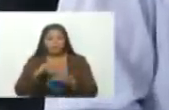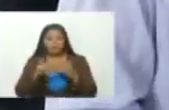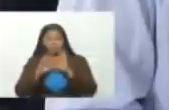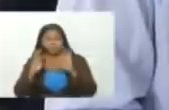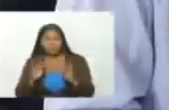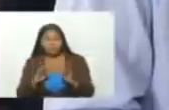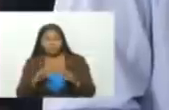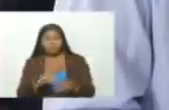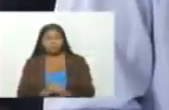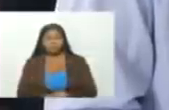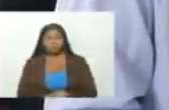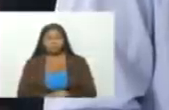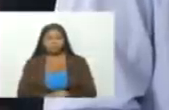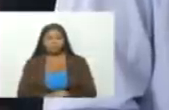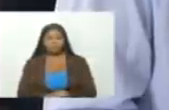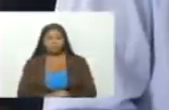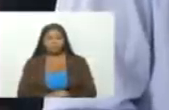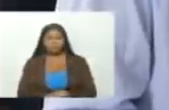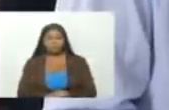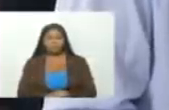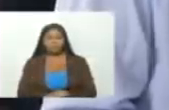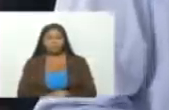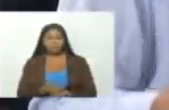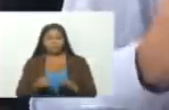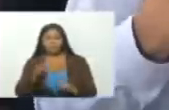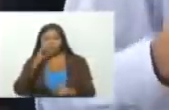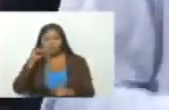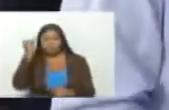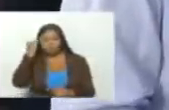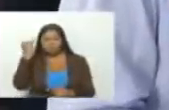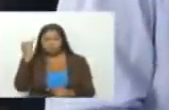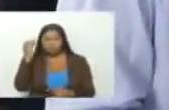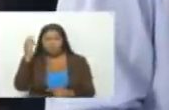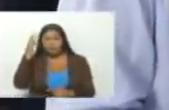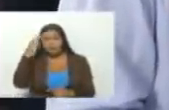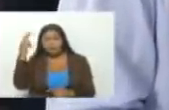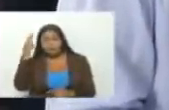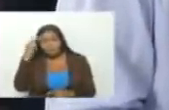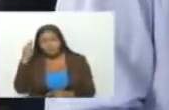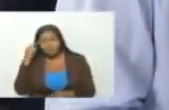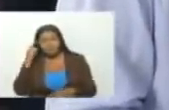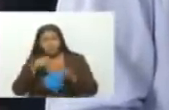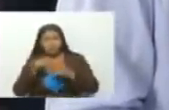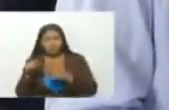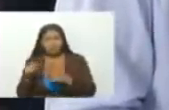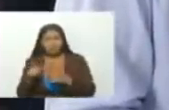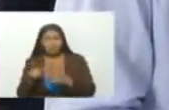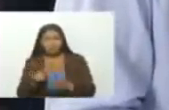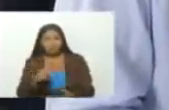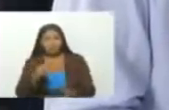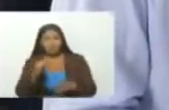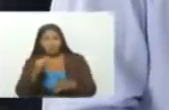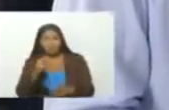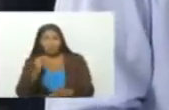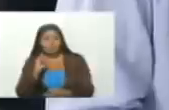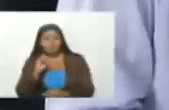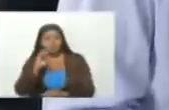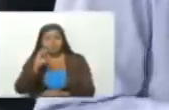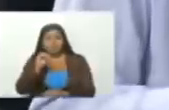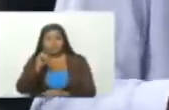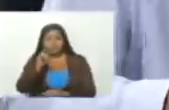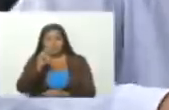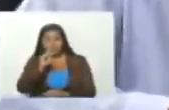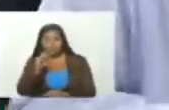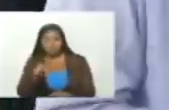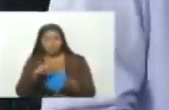manera arbitraria e irracional, por lo elevado, un conjunto de impuestos que no